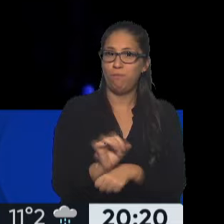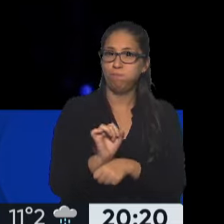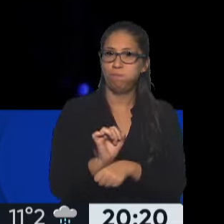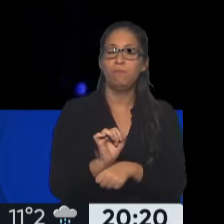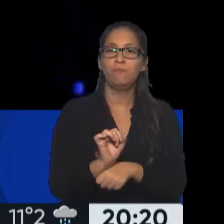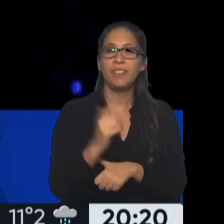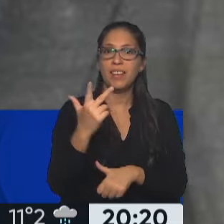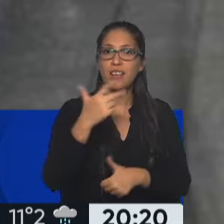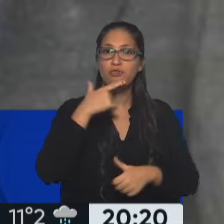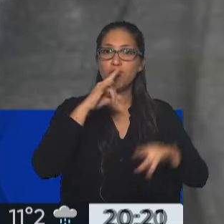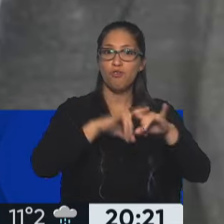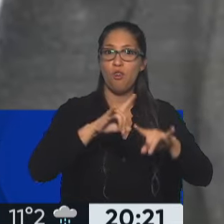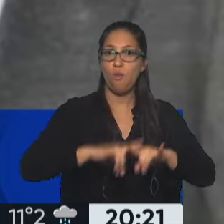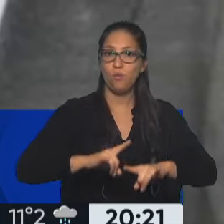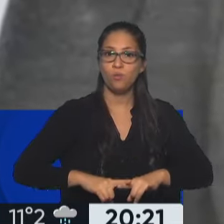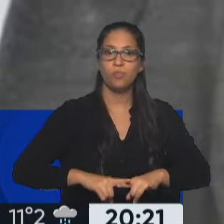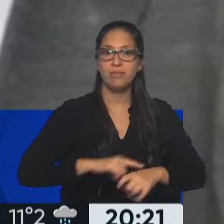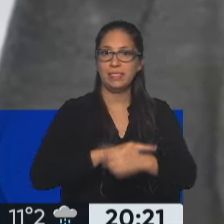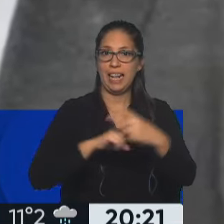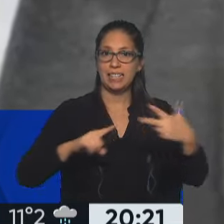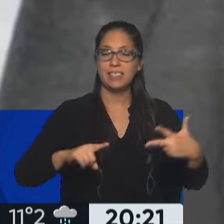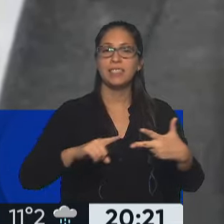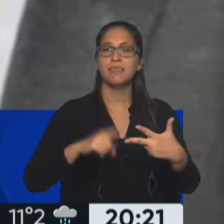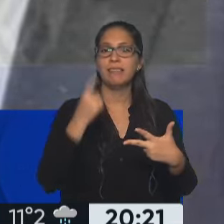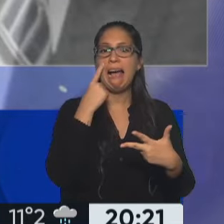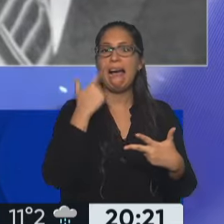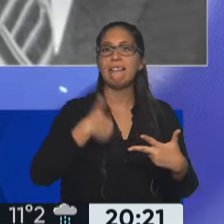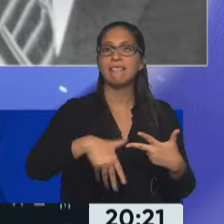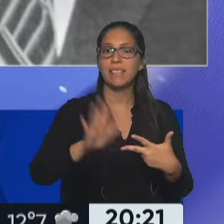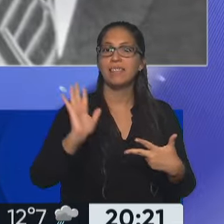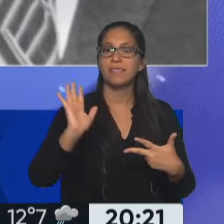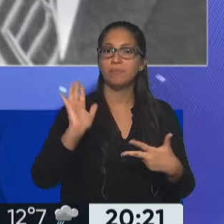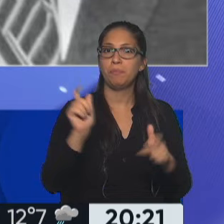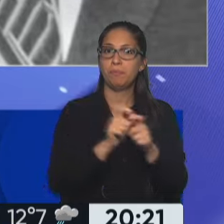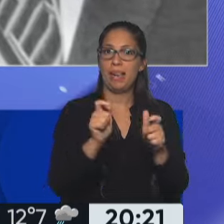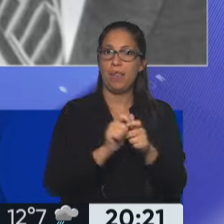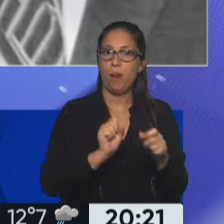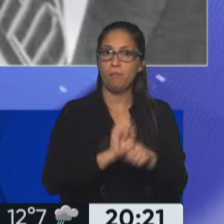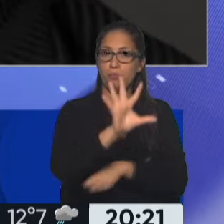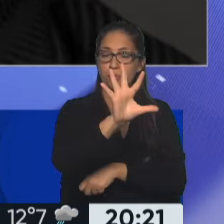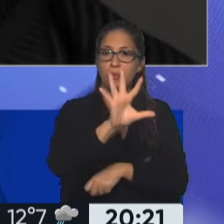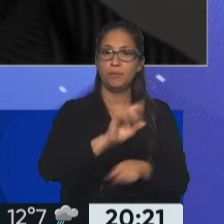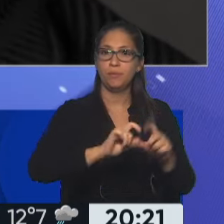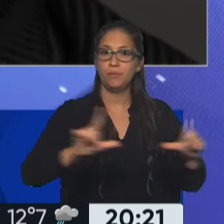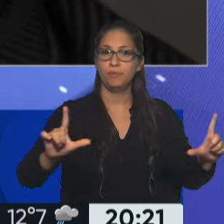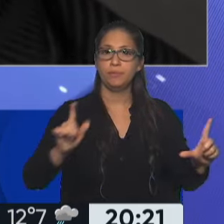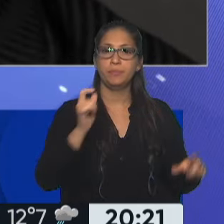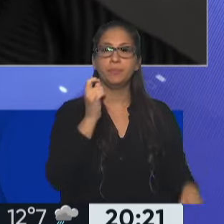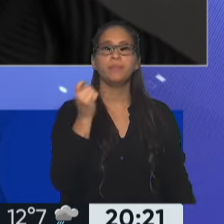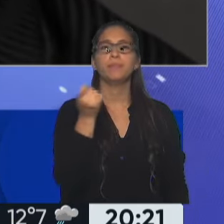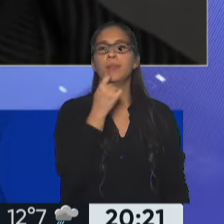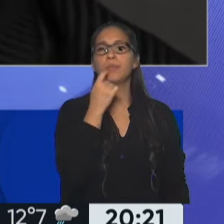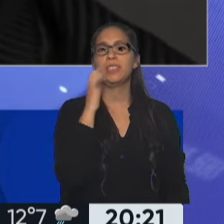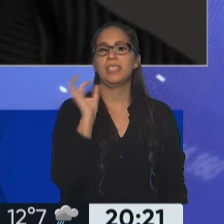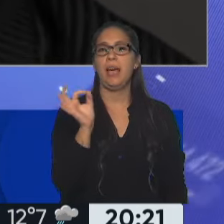tres funciones, así que hay que estar atentos para poder disfrutar de las grandes películas de las que ha formado parte, como por ejemplo, ya lo